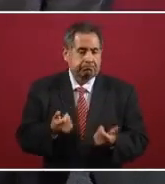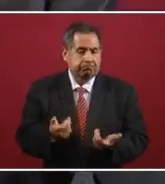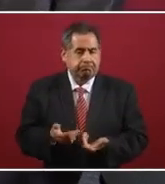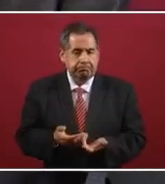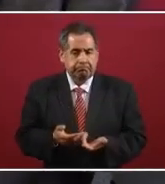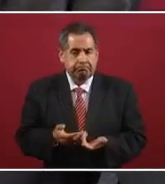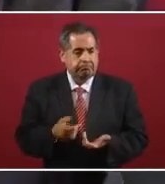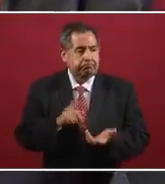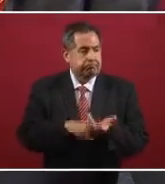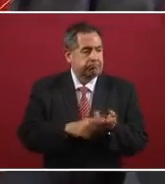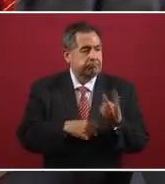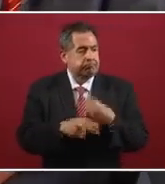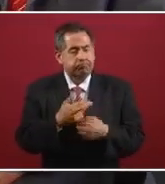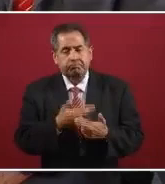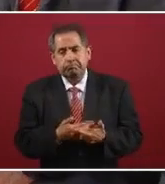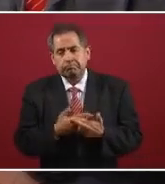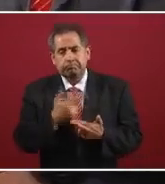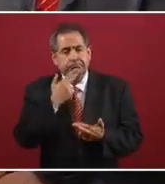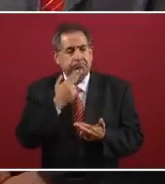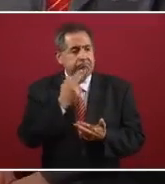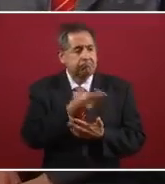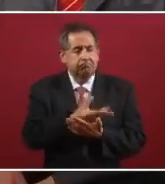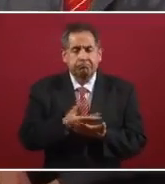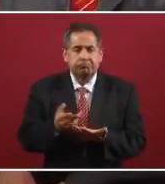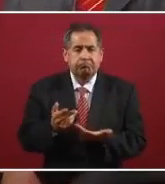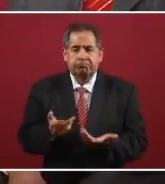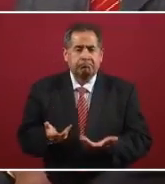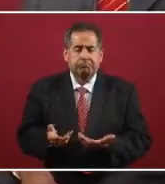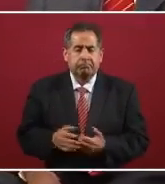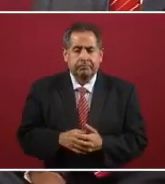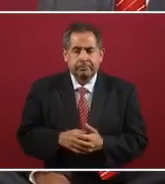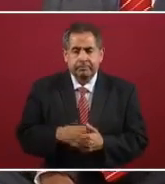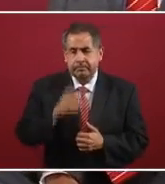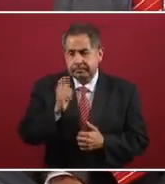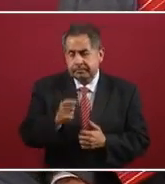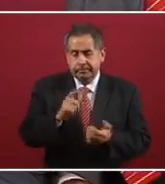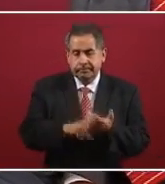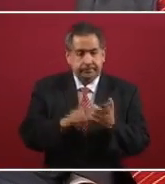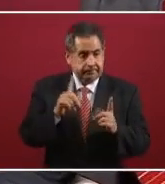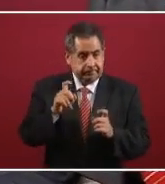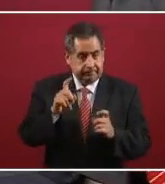que se utilizaría. Esta agua